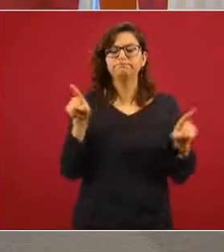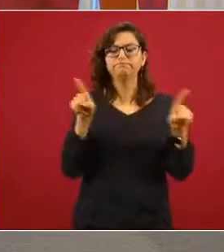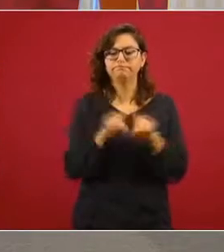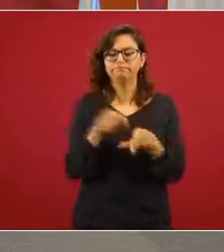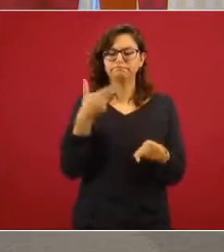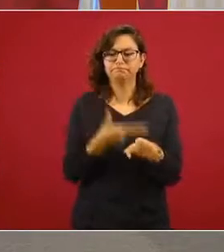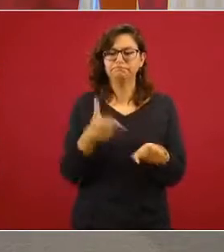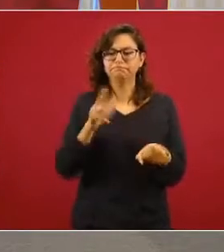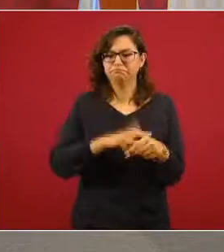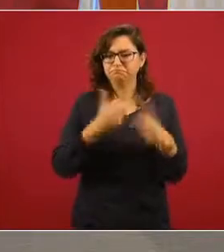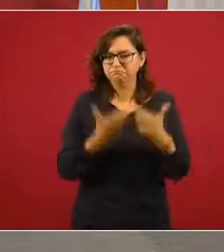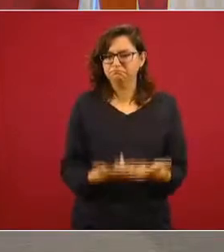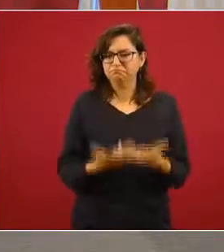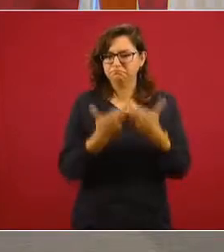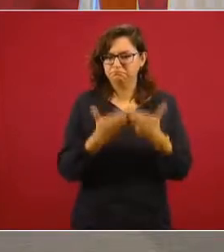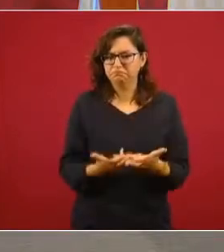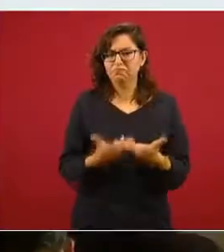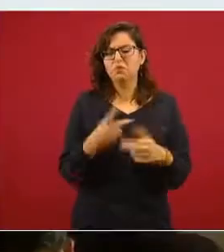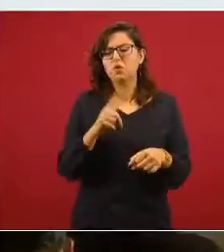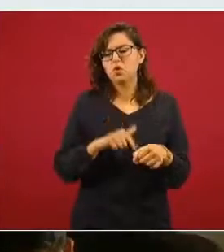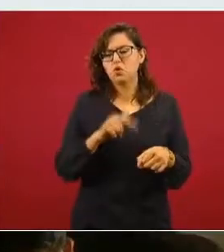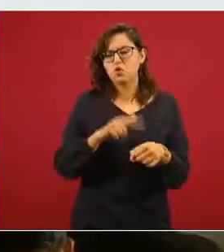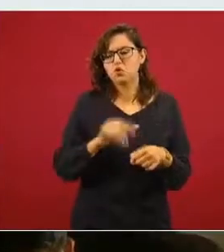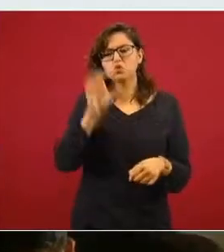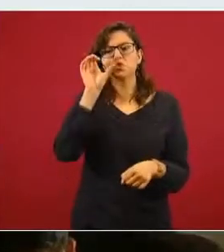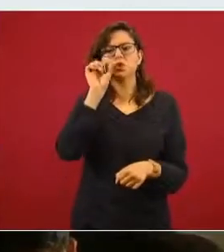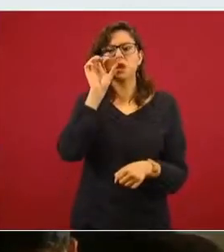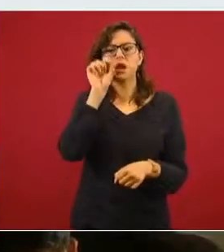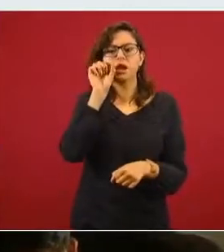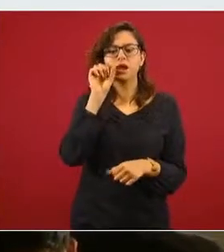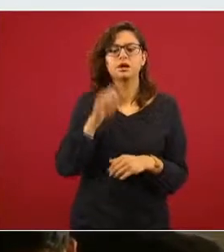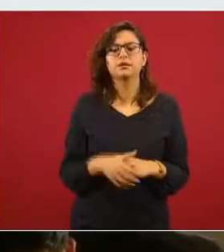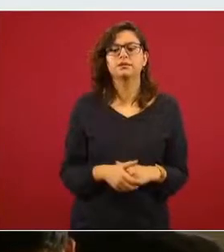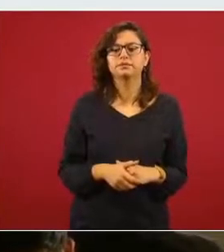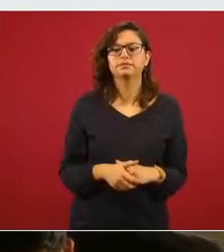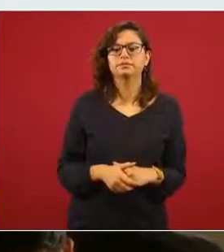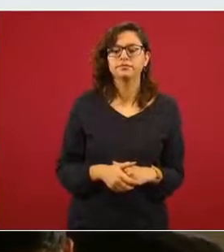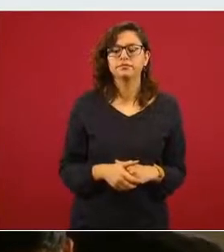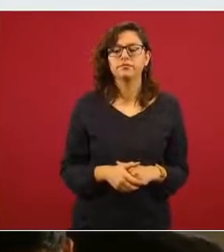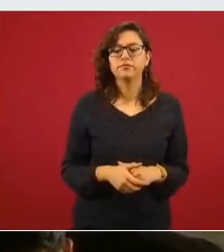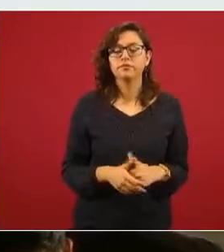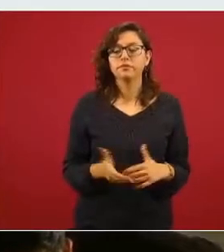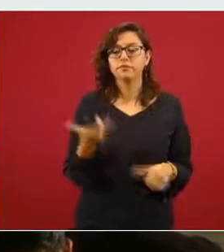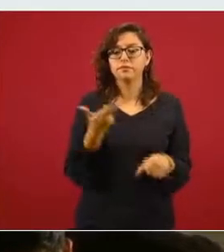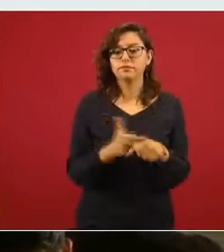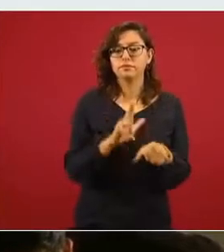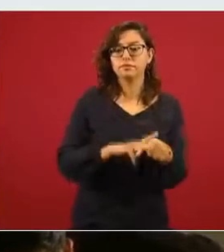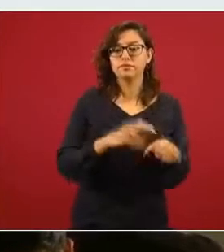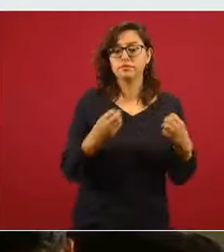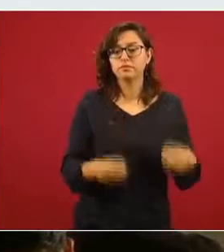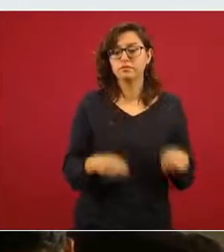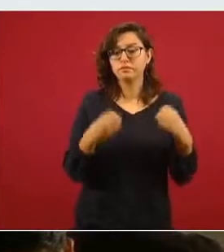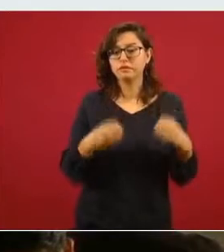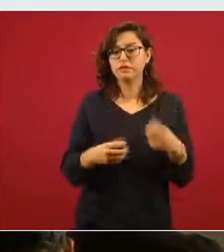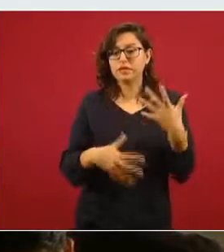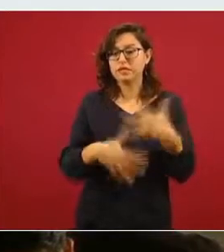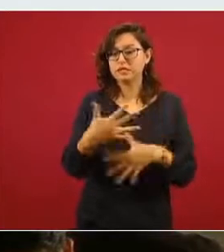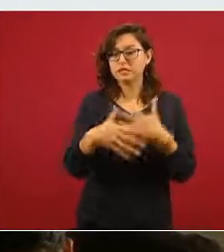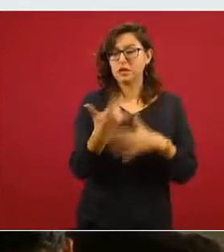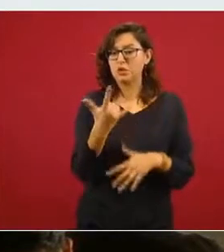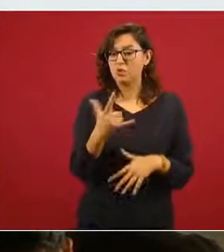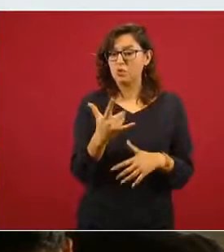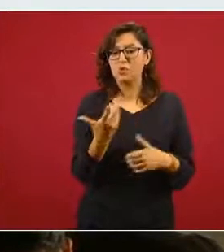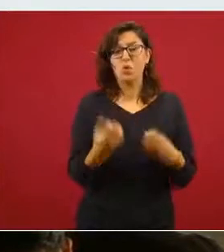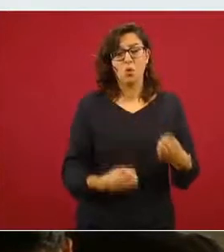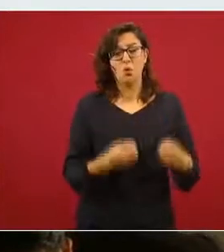La siguiente. Llegaron a un máximo de ocupación hospitalaria gruesamente el 15 de julio, una meseta